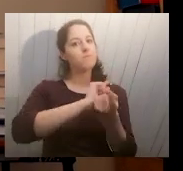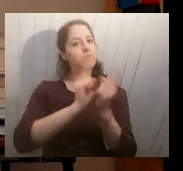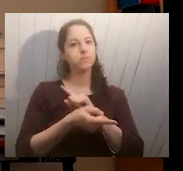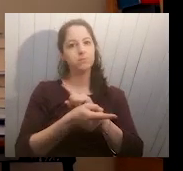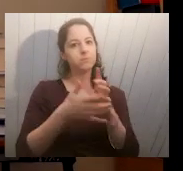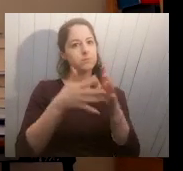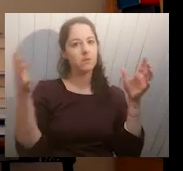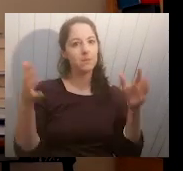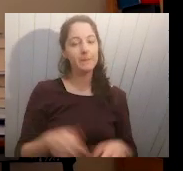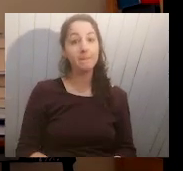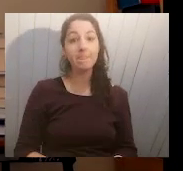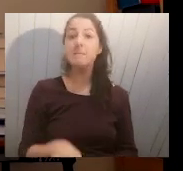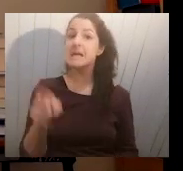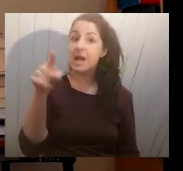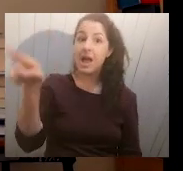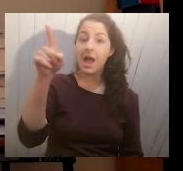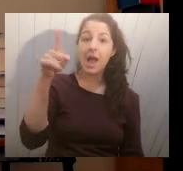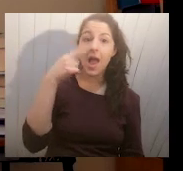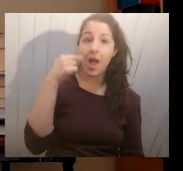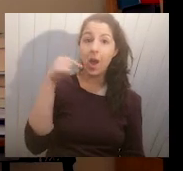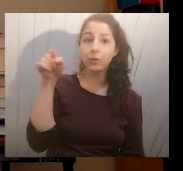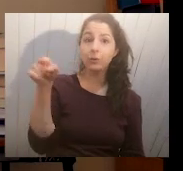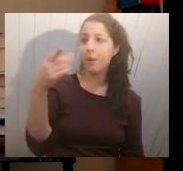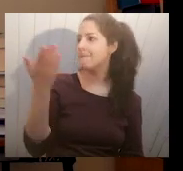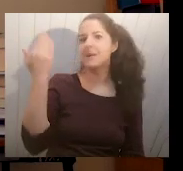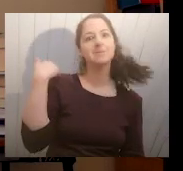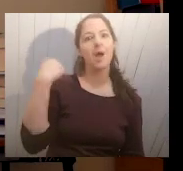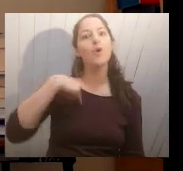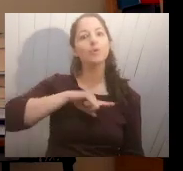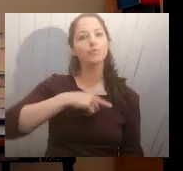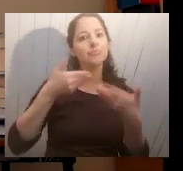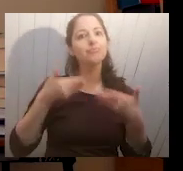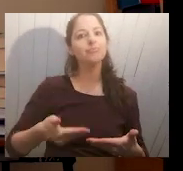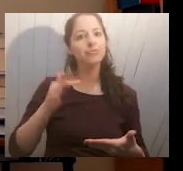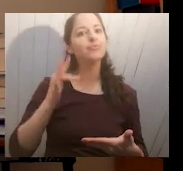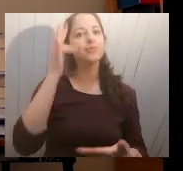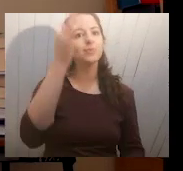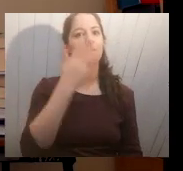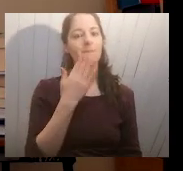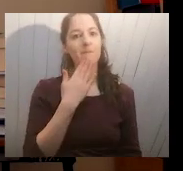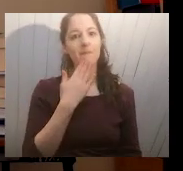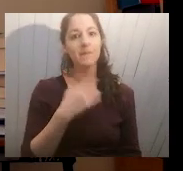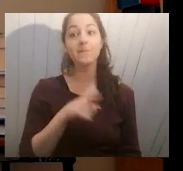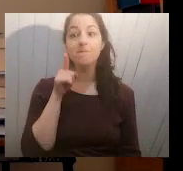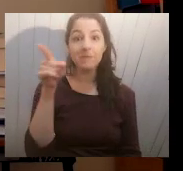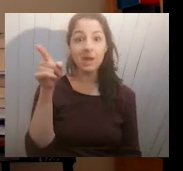queremos transformarlo radicalmente. Ellos no son más que el pasado, nosotros somos presente y